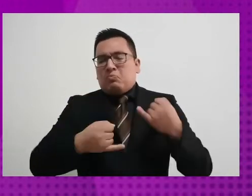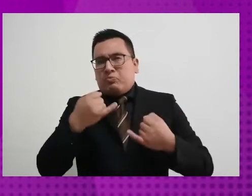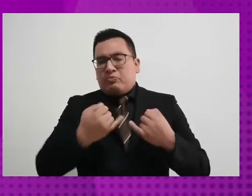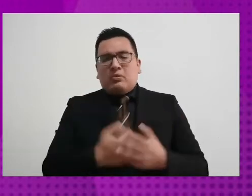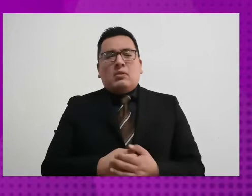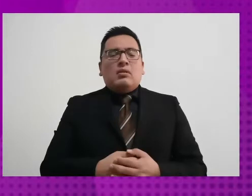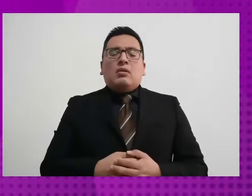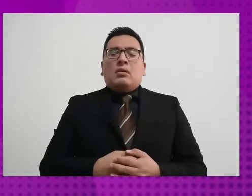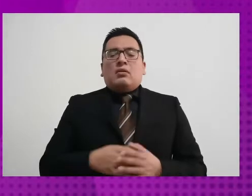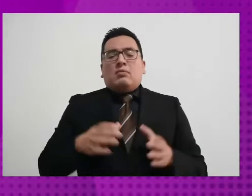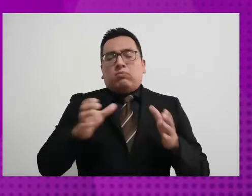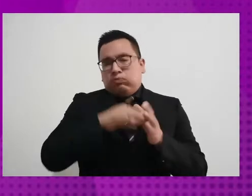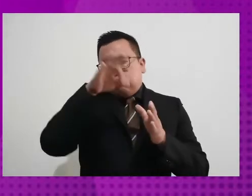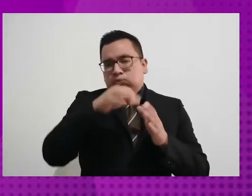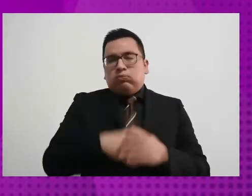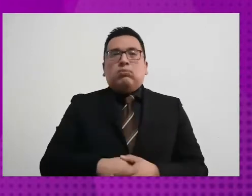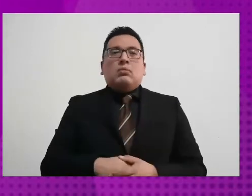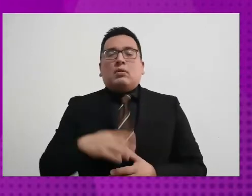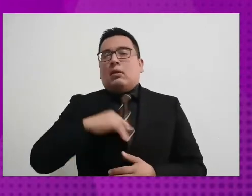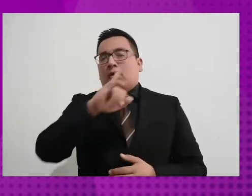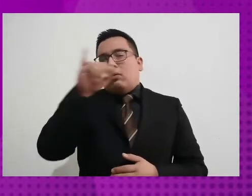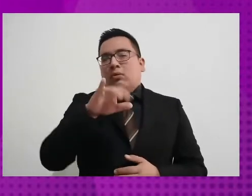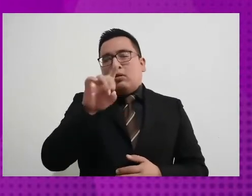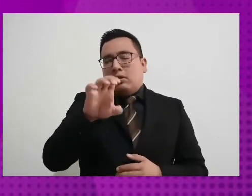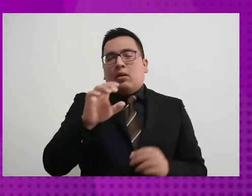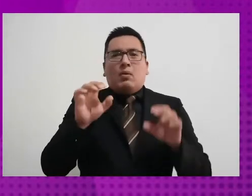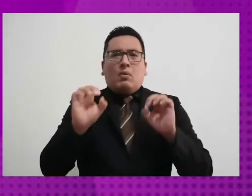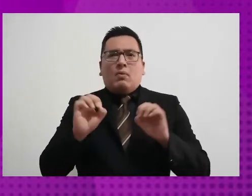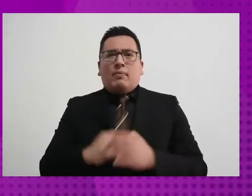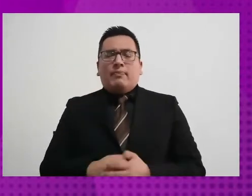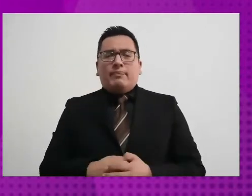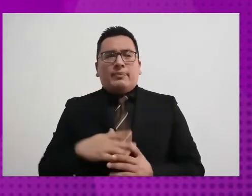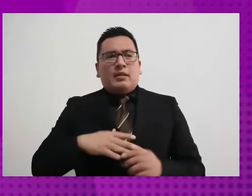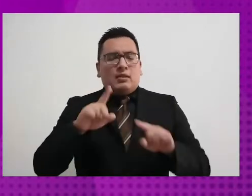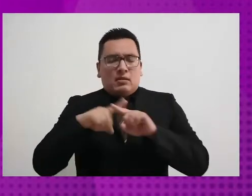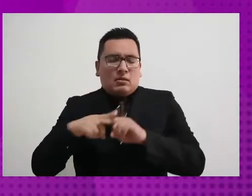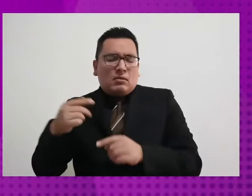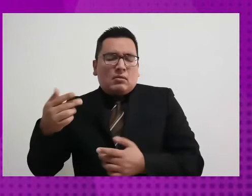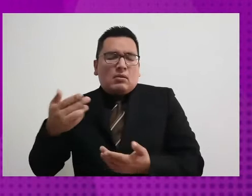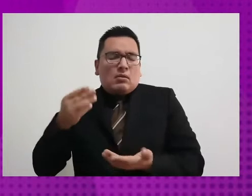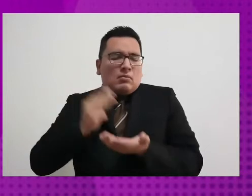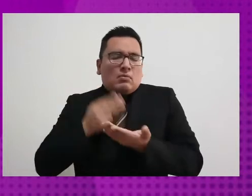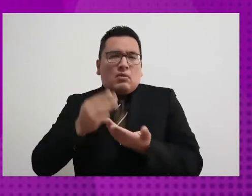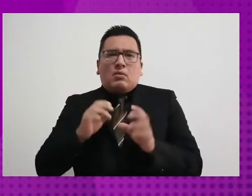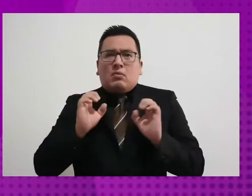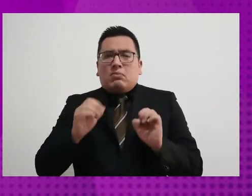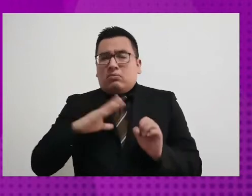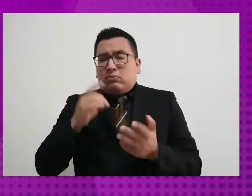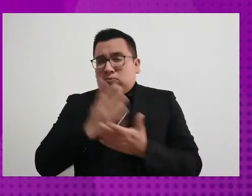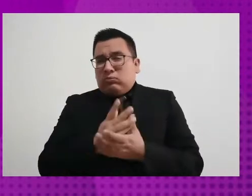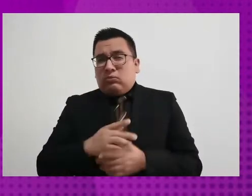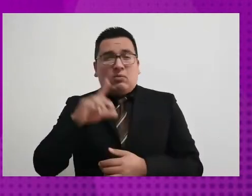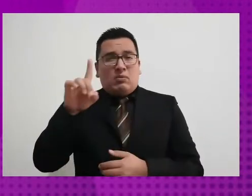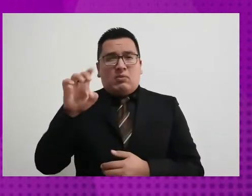tribunales electorales, ¿no? A través de los JDC o a través de los procedimientos sancionadores. Entonces, si solo aplica a los